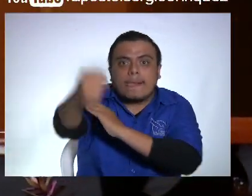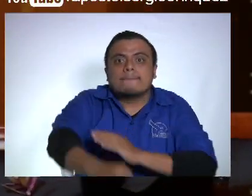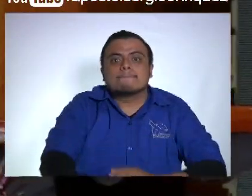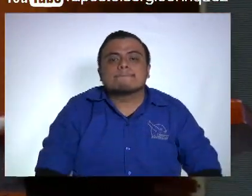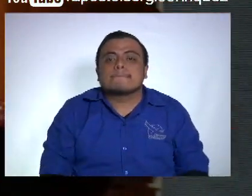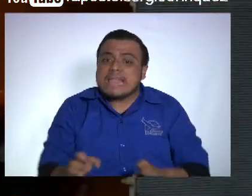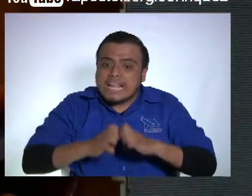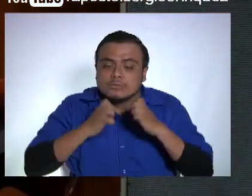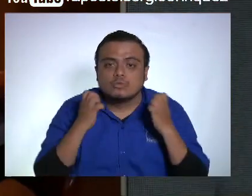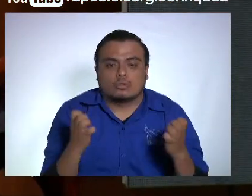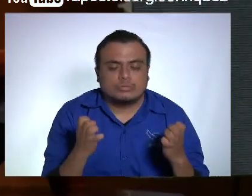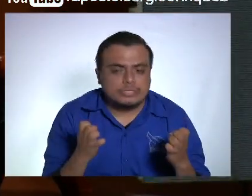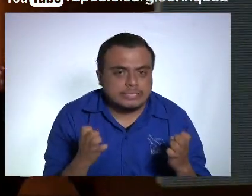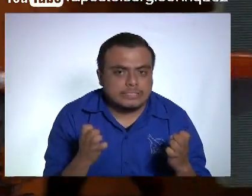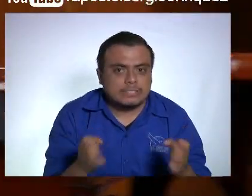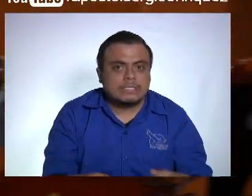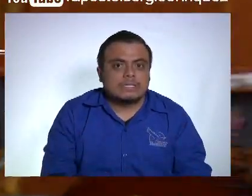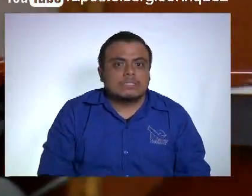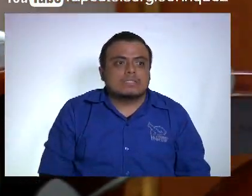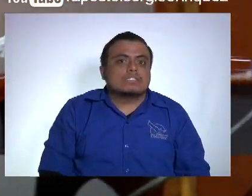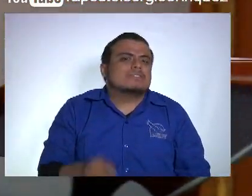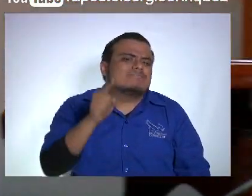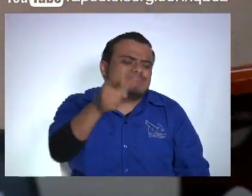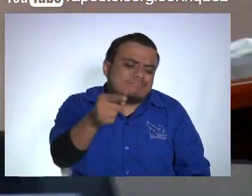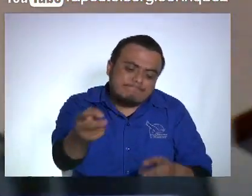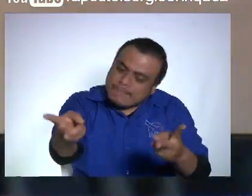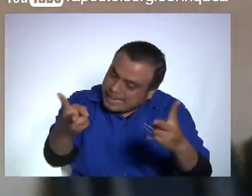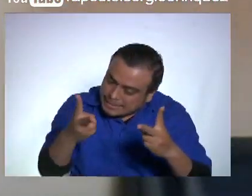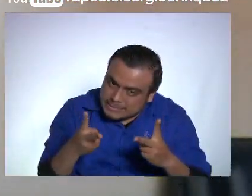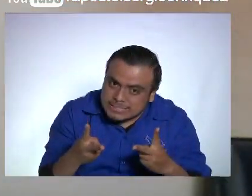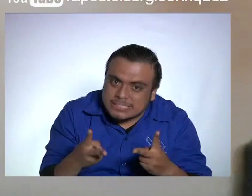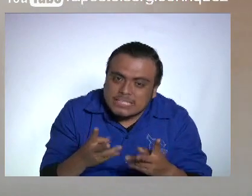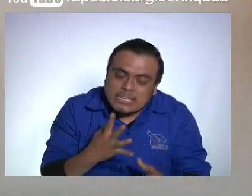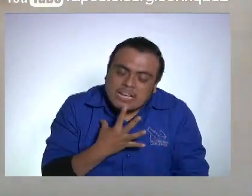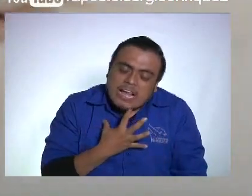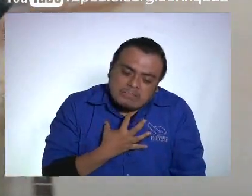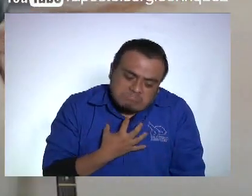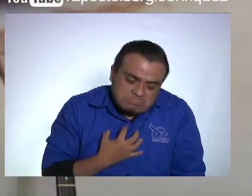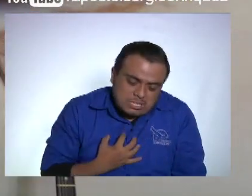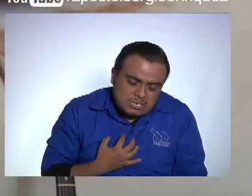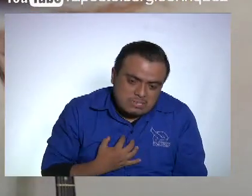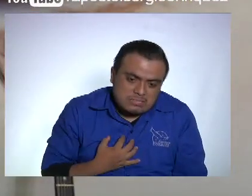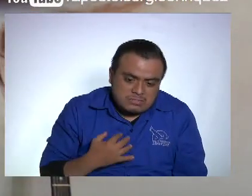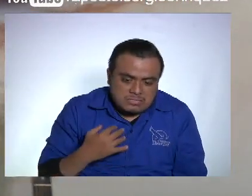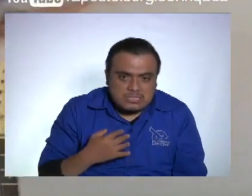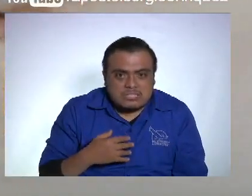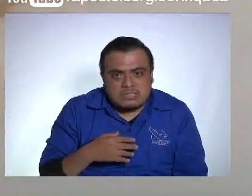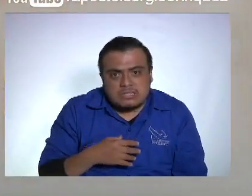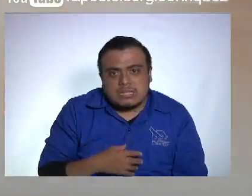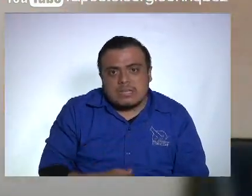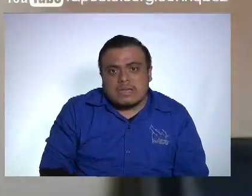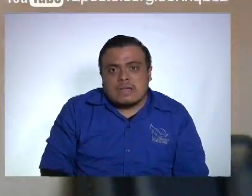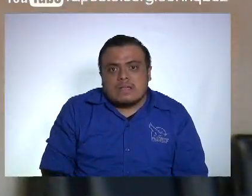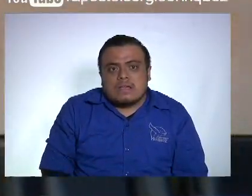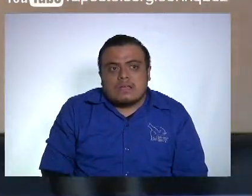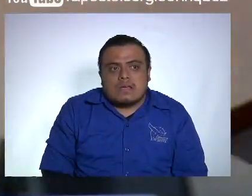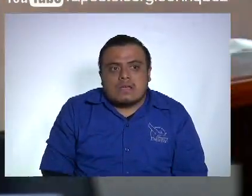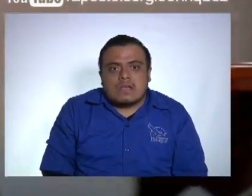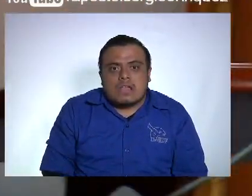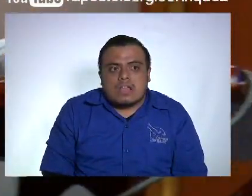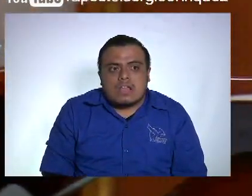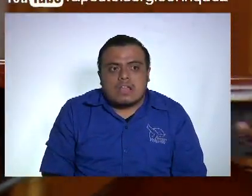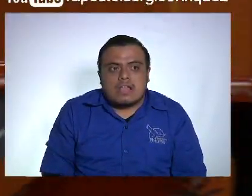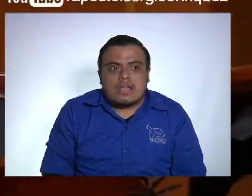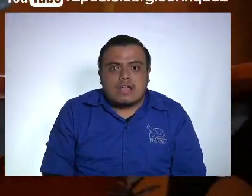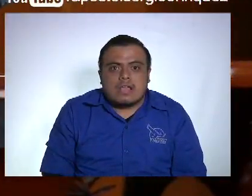Así que, hermano y amigo, si tú venías triste, cabizbajo en esta noche, sacúdete y